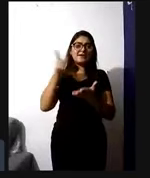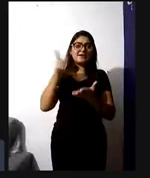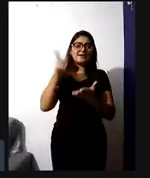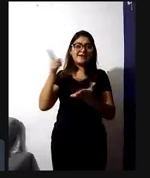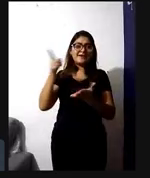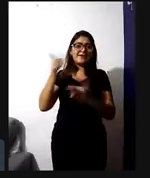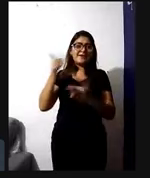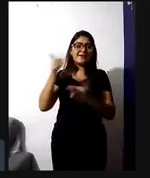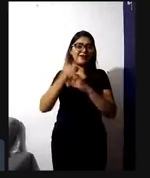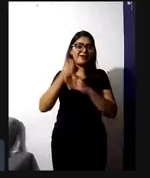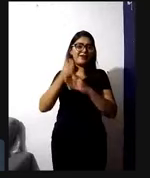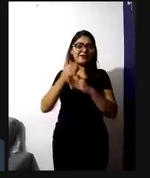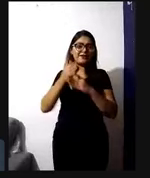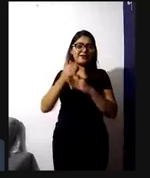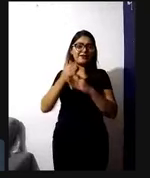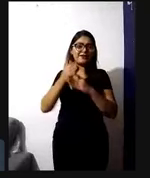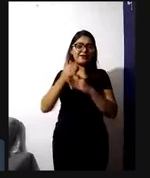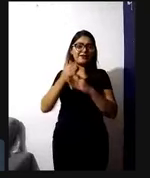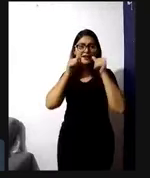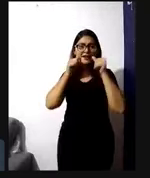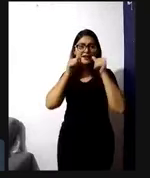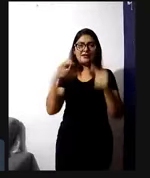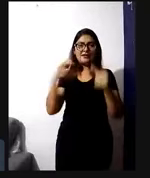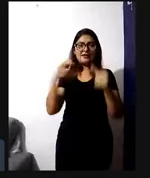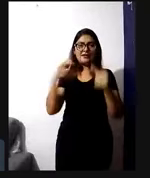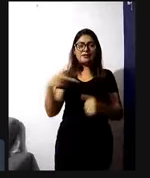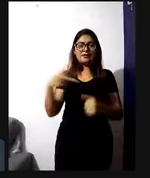para hacer una recomendación